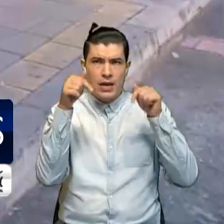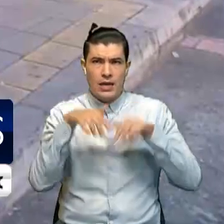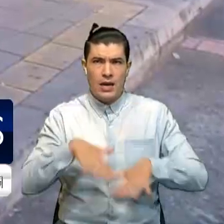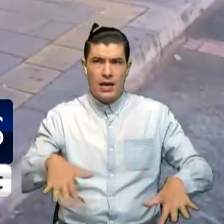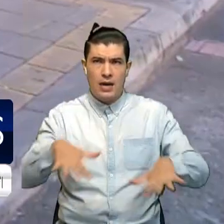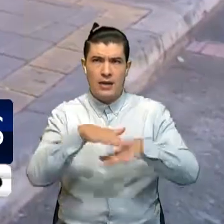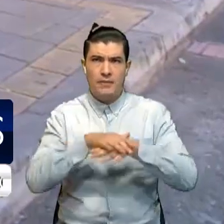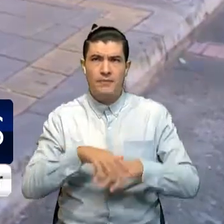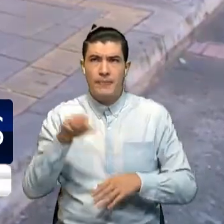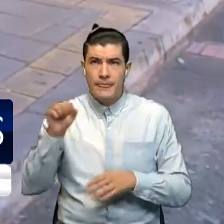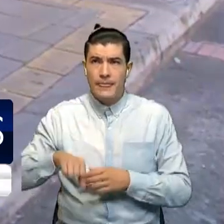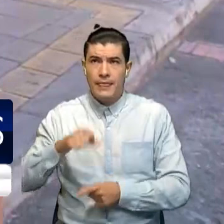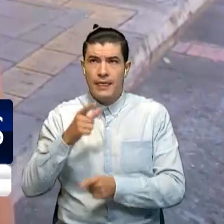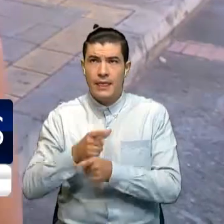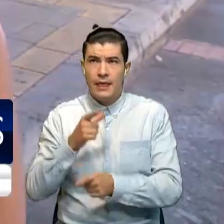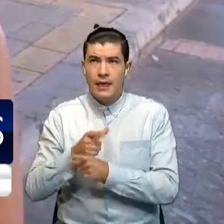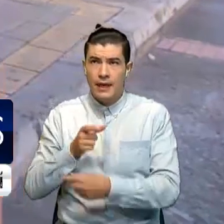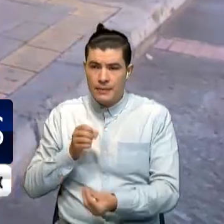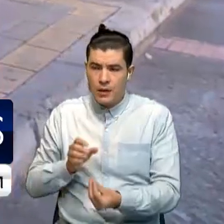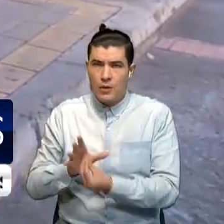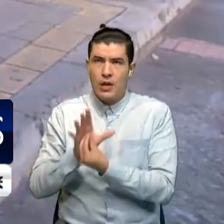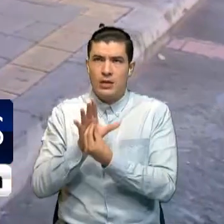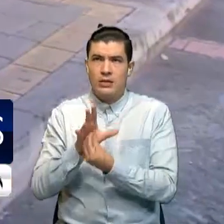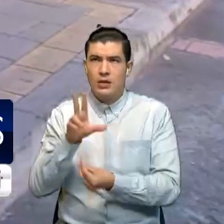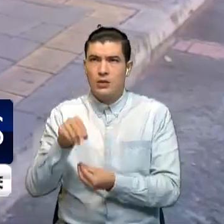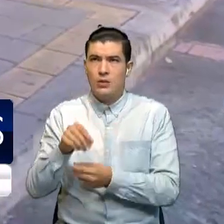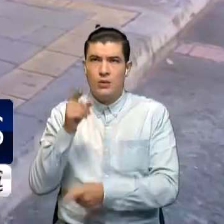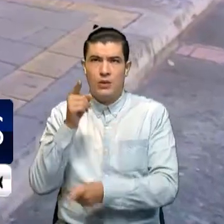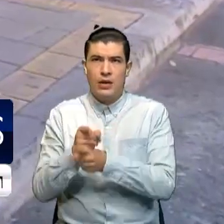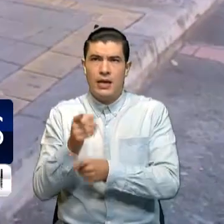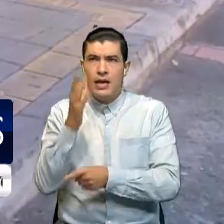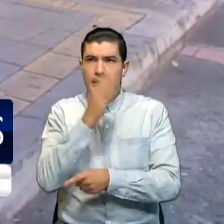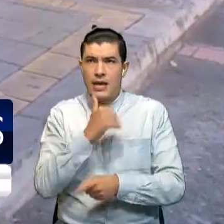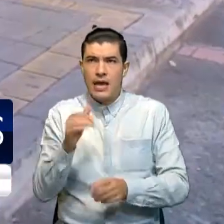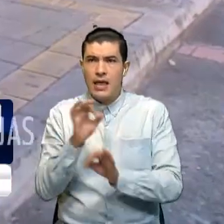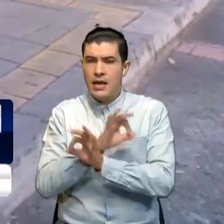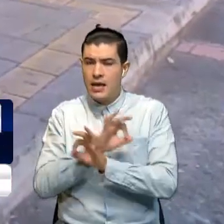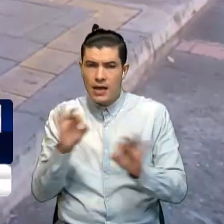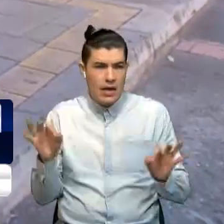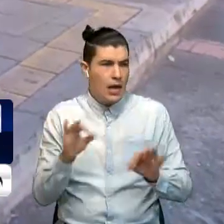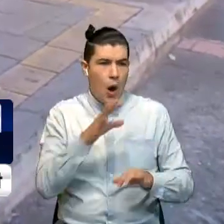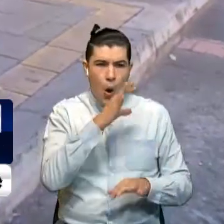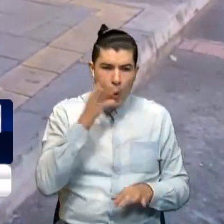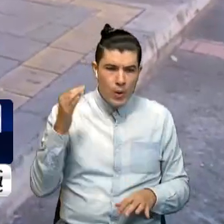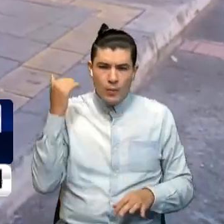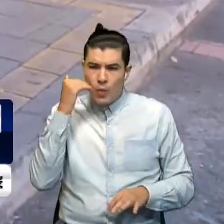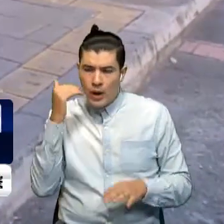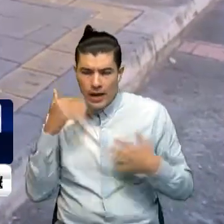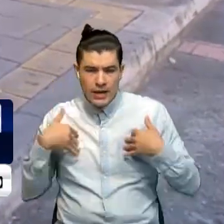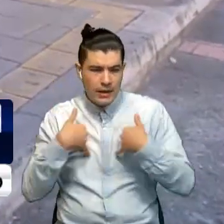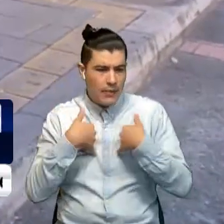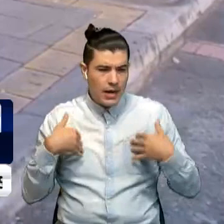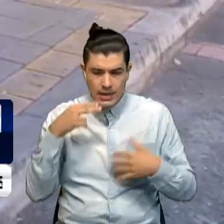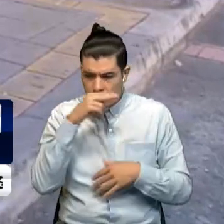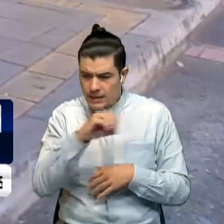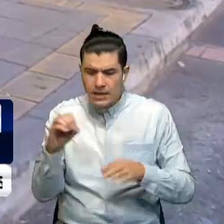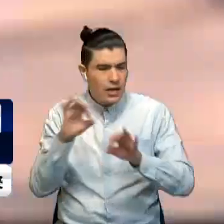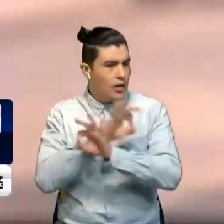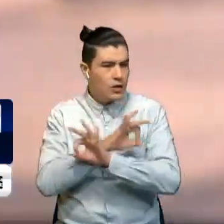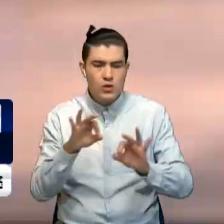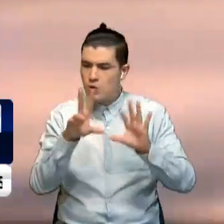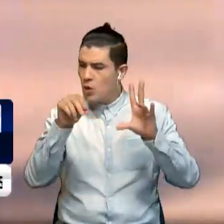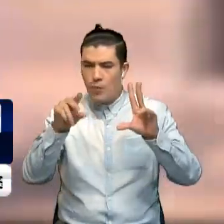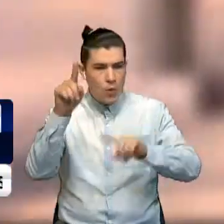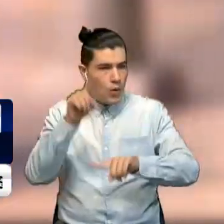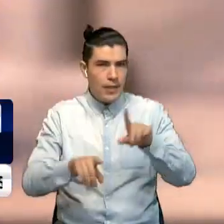el maltrato no es válido para nada ni para animales ni para hombres y para mujeres ni para niños en ningún caso